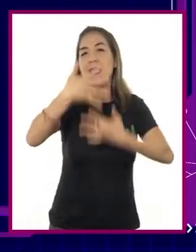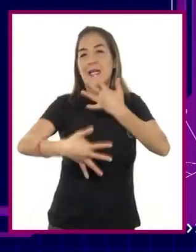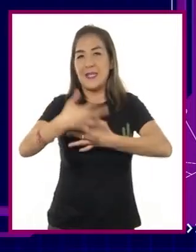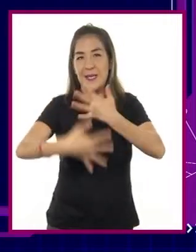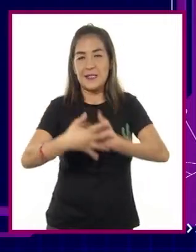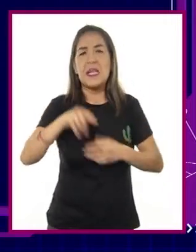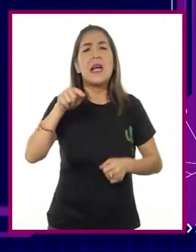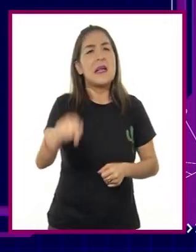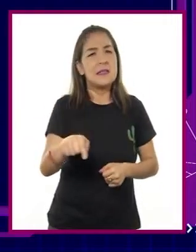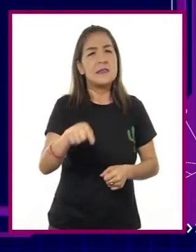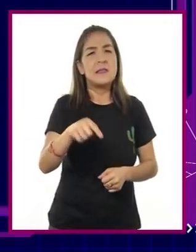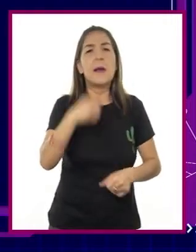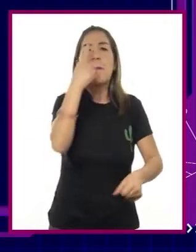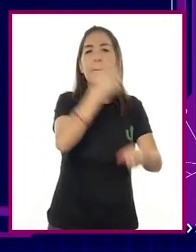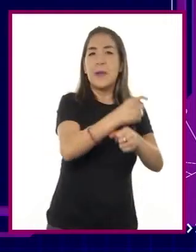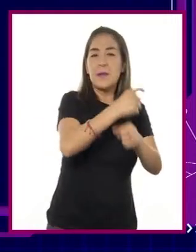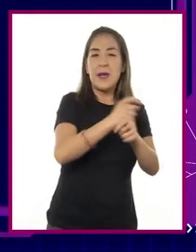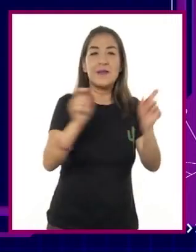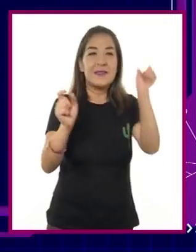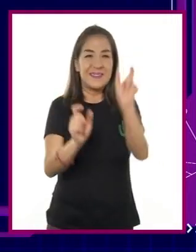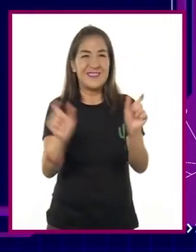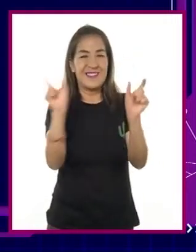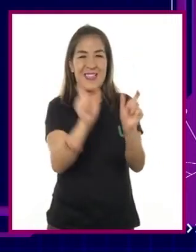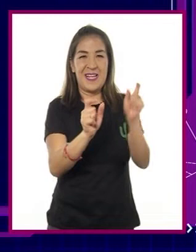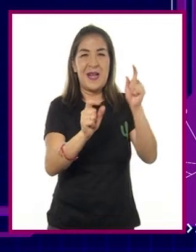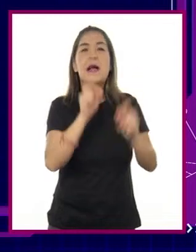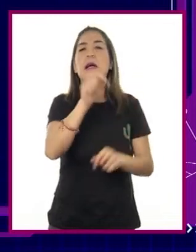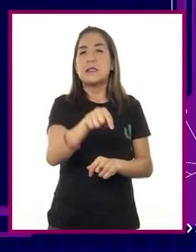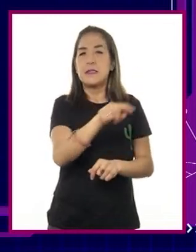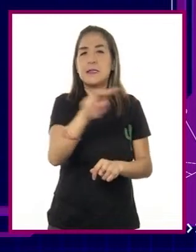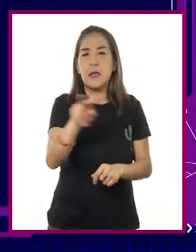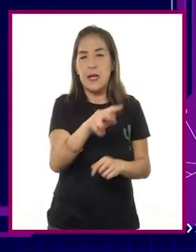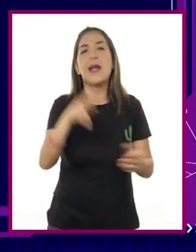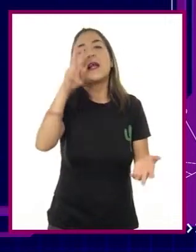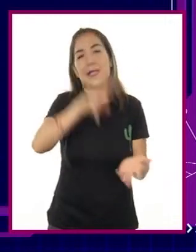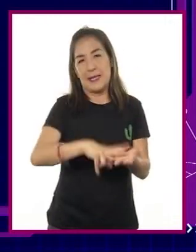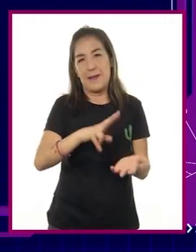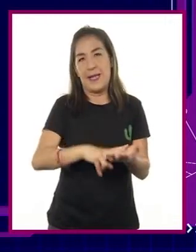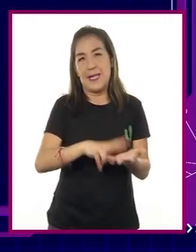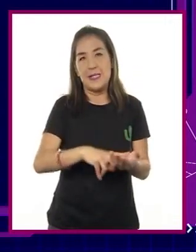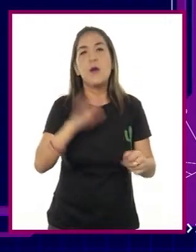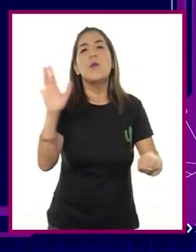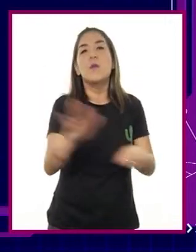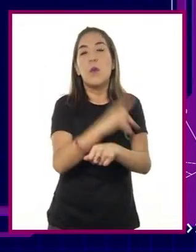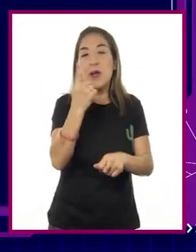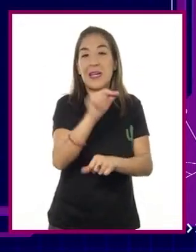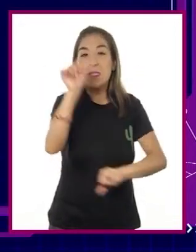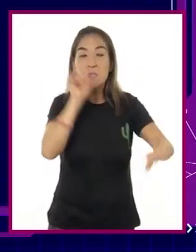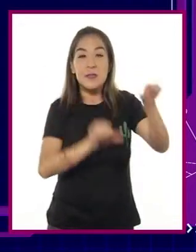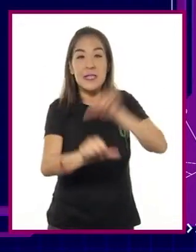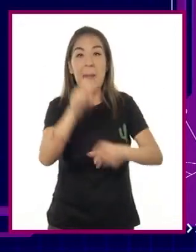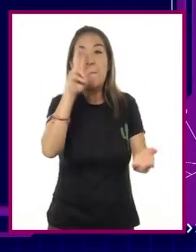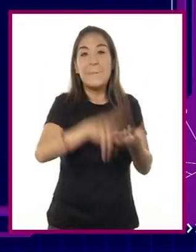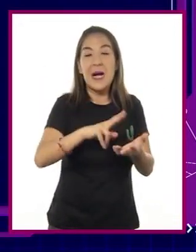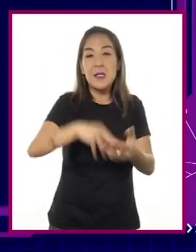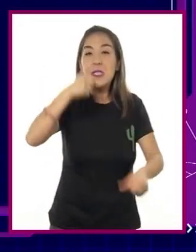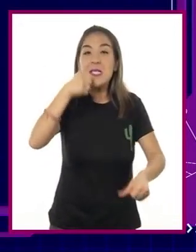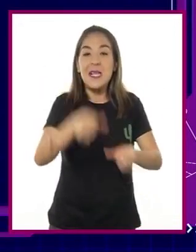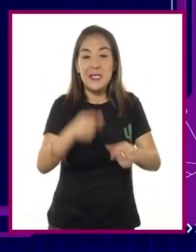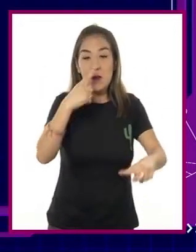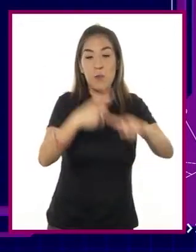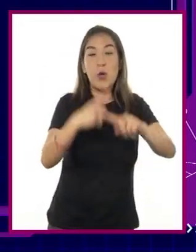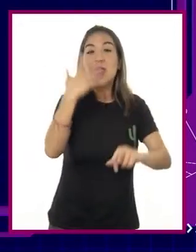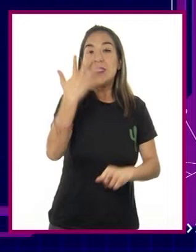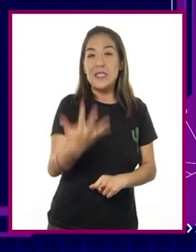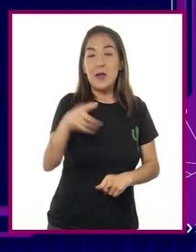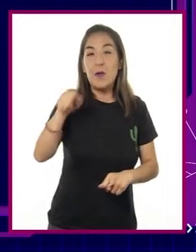Esta ecuación y la primera, x igual a 5, son ecuaciones equivalentes, porque si sustituimos a la incógnita por 5 en